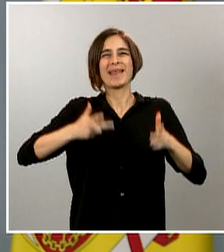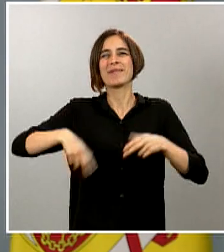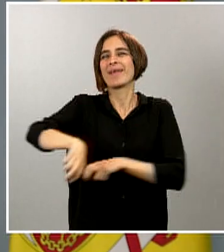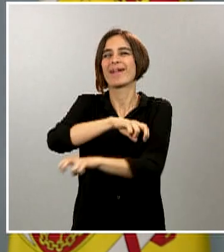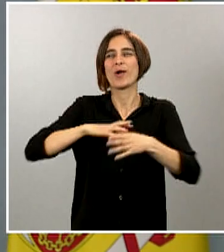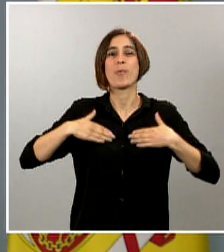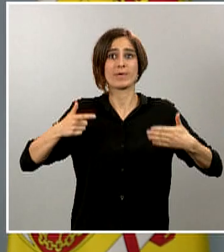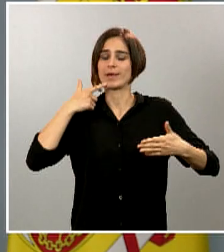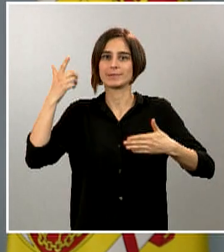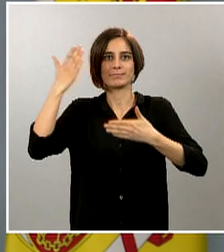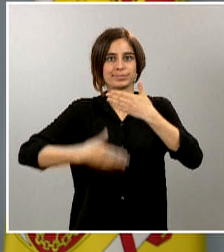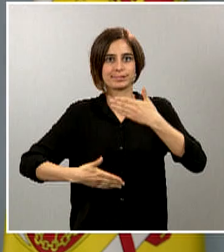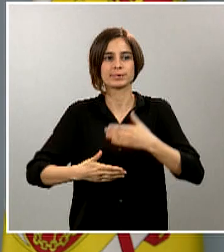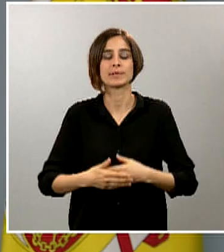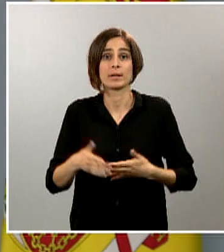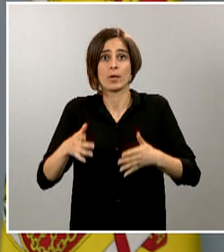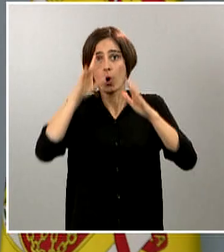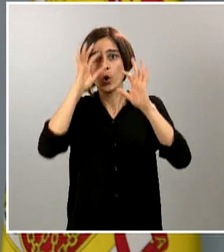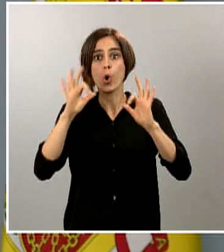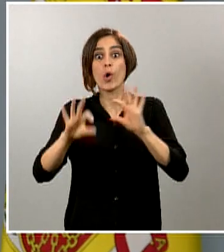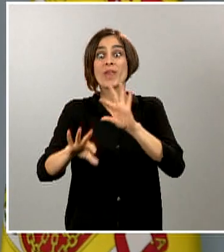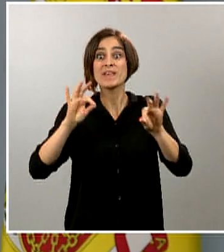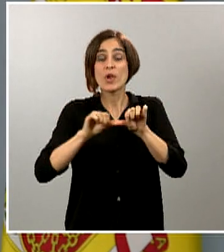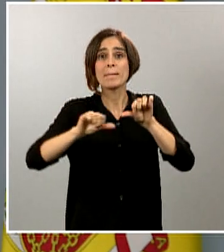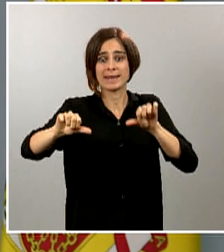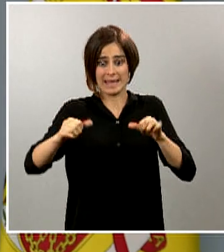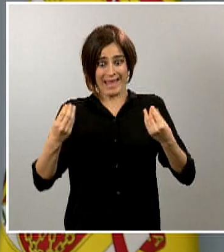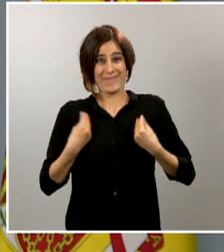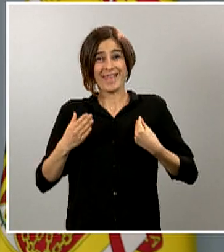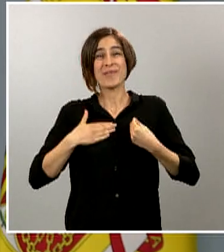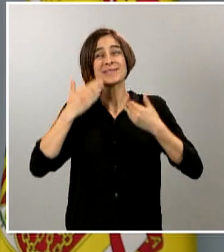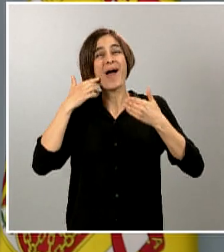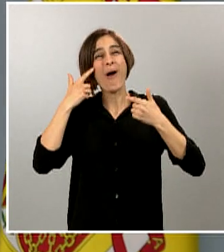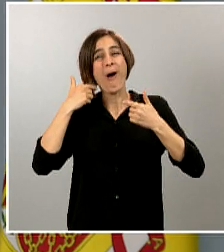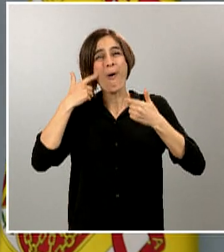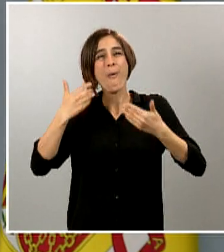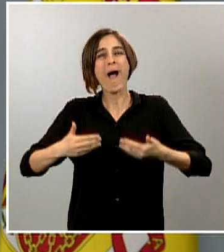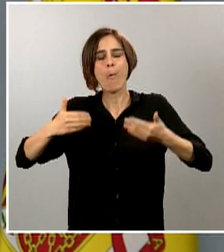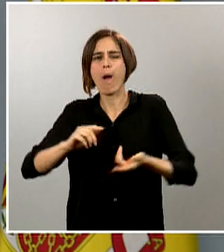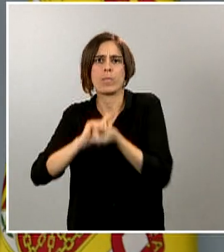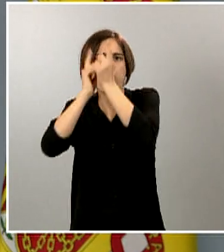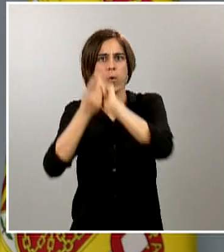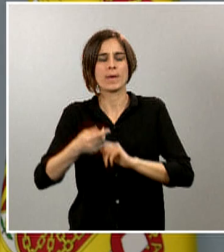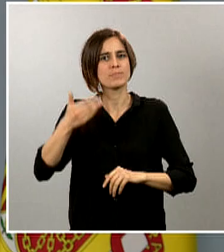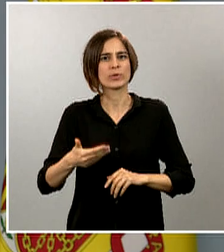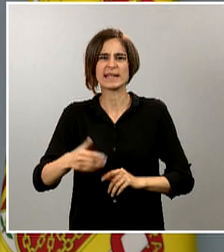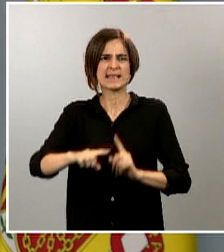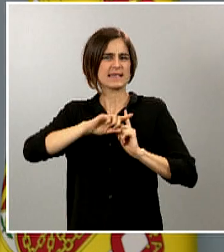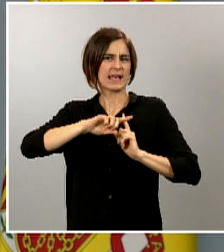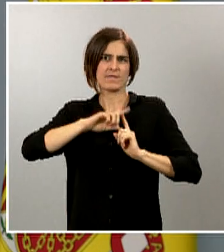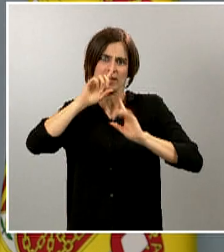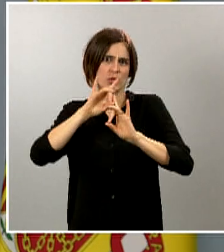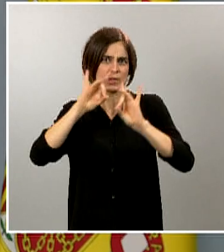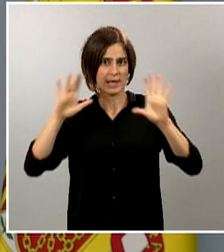cambios de vida importantes para todos nosotros, sacrificios ineludibles. Por eso, en primer lugar, y como han hecho